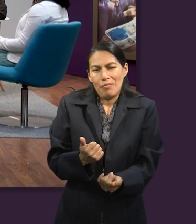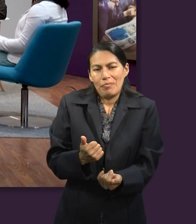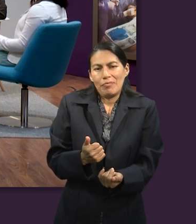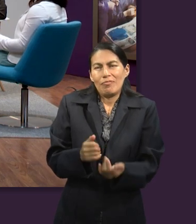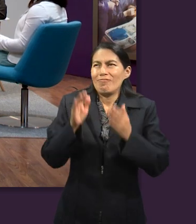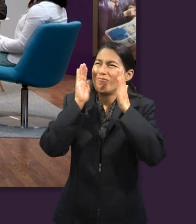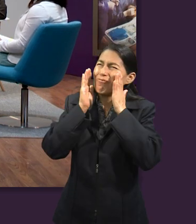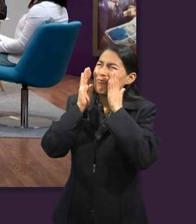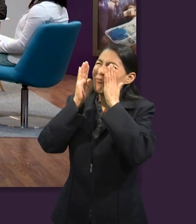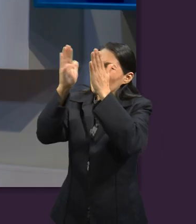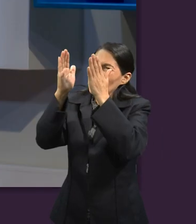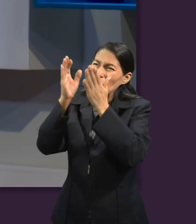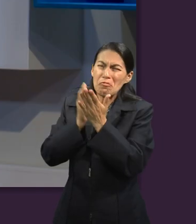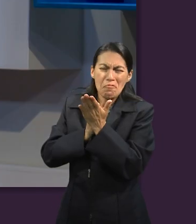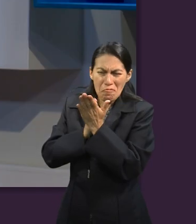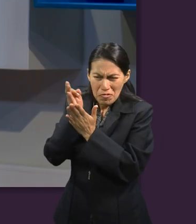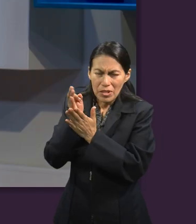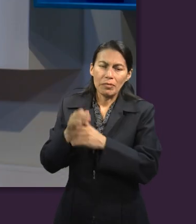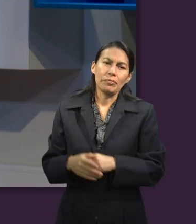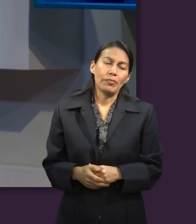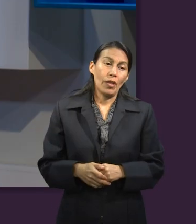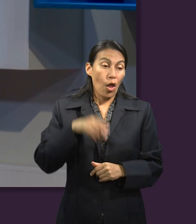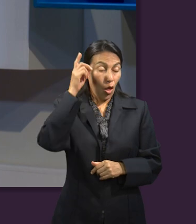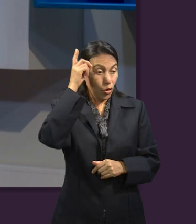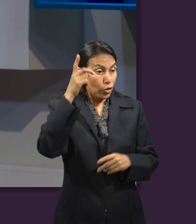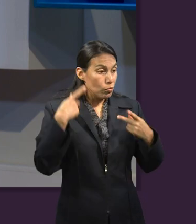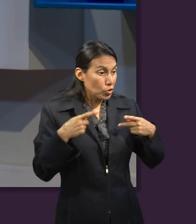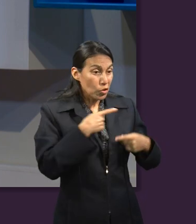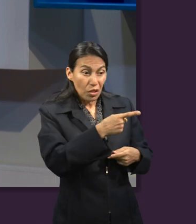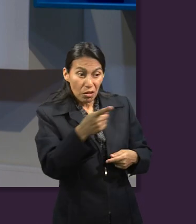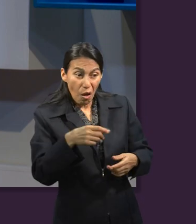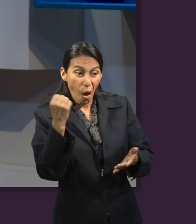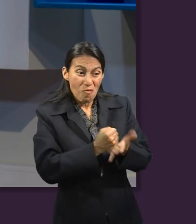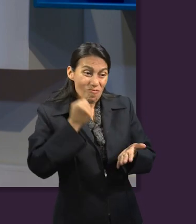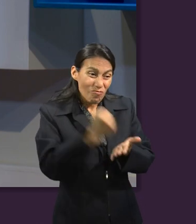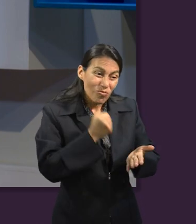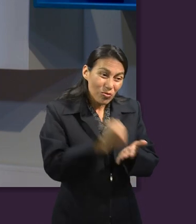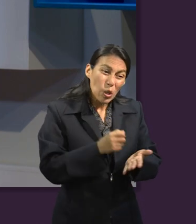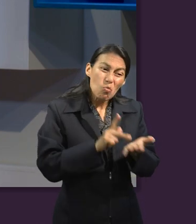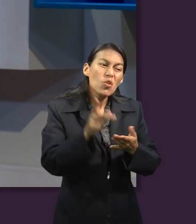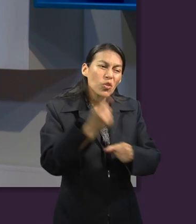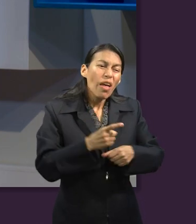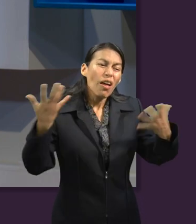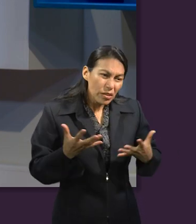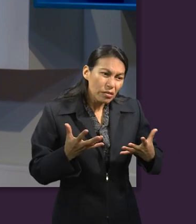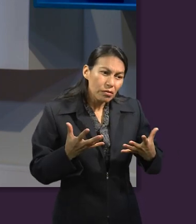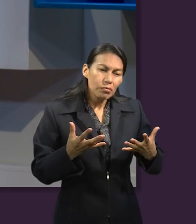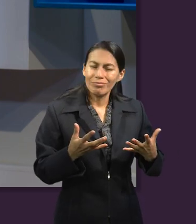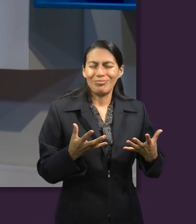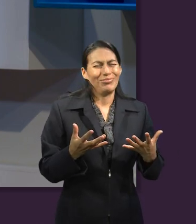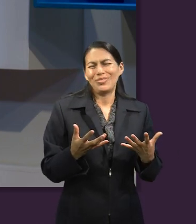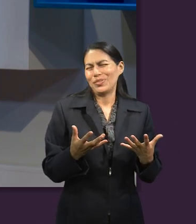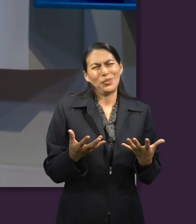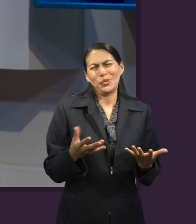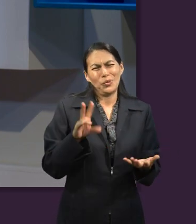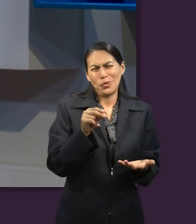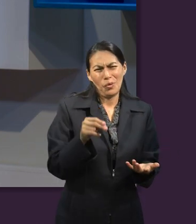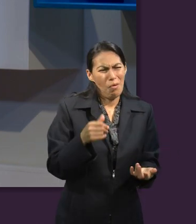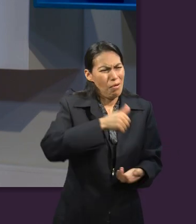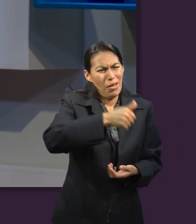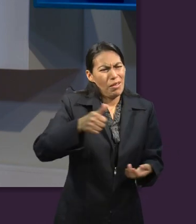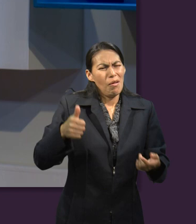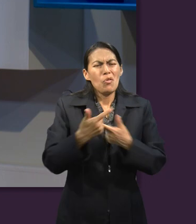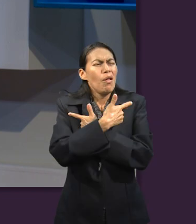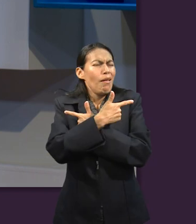así es y pues dios no no obliga a nadie hacer su voluntad verdad nosotros somos